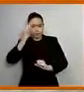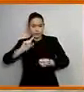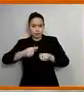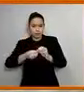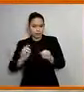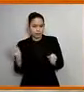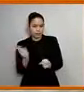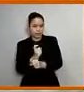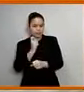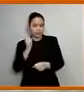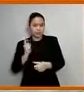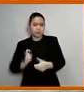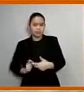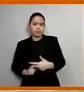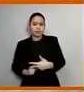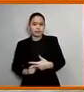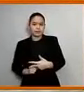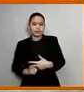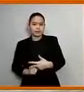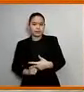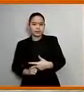seleccionado.